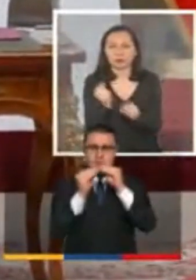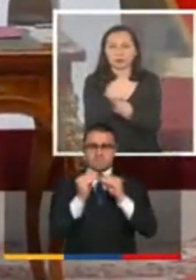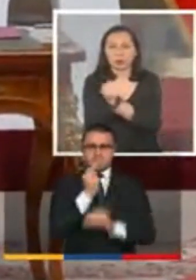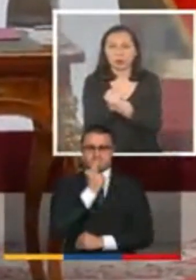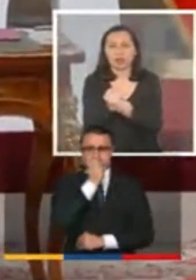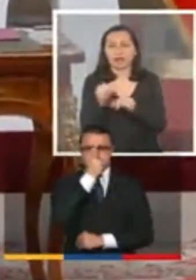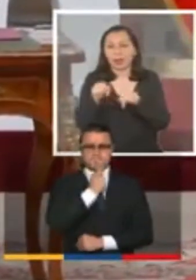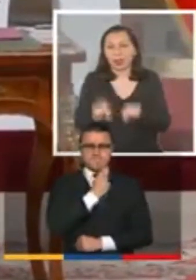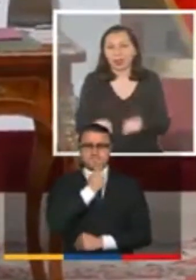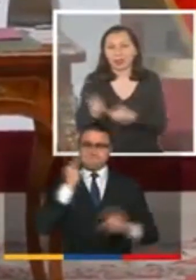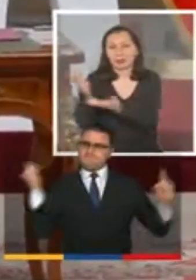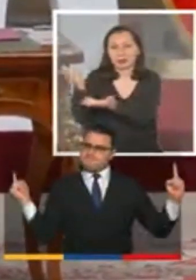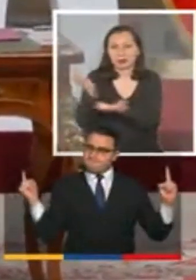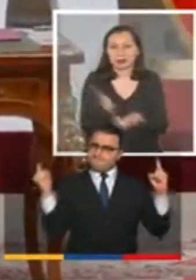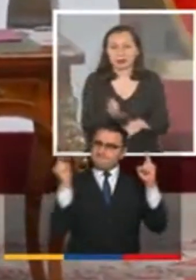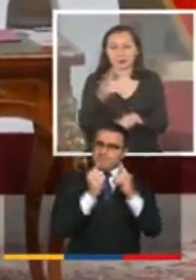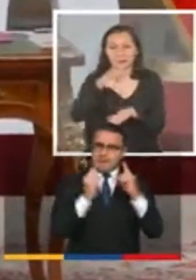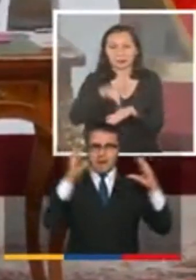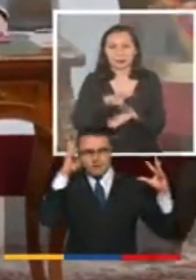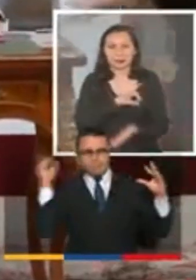en el marco de esta visita.